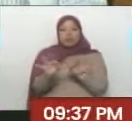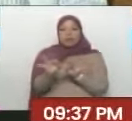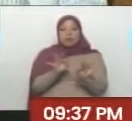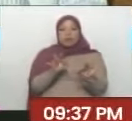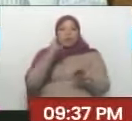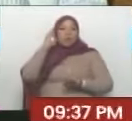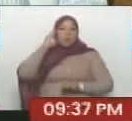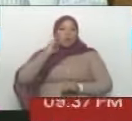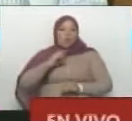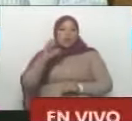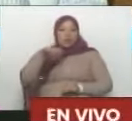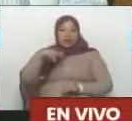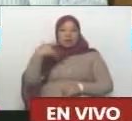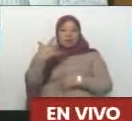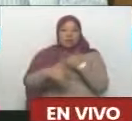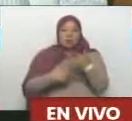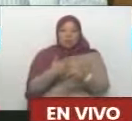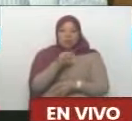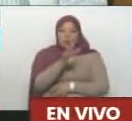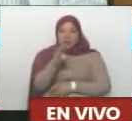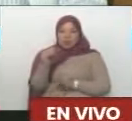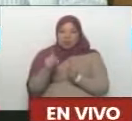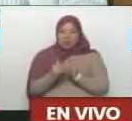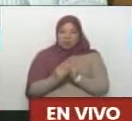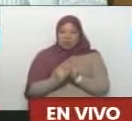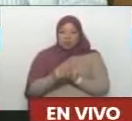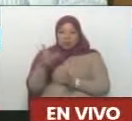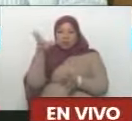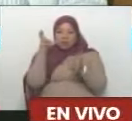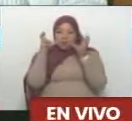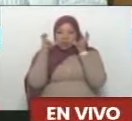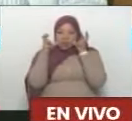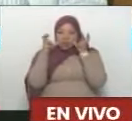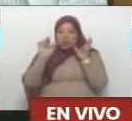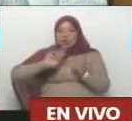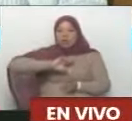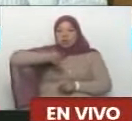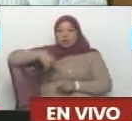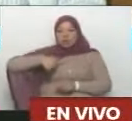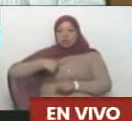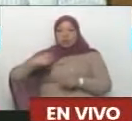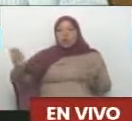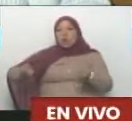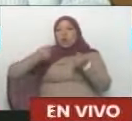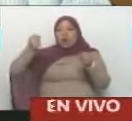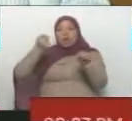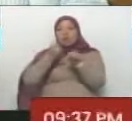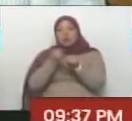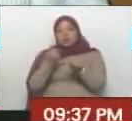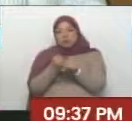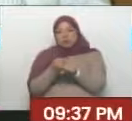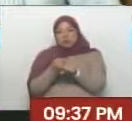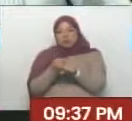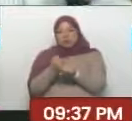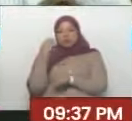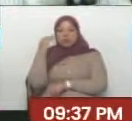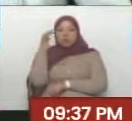Este Bolívar, el estadio, con 40.000 personas para escuchar nuestra manifestación.